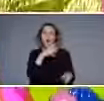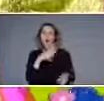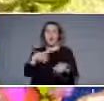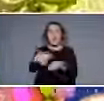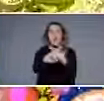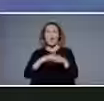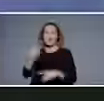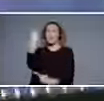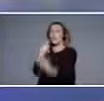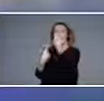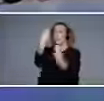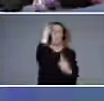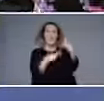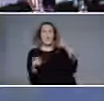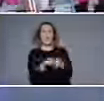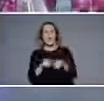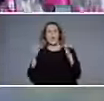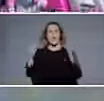una dictadura.